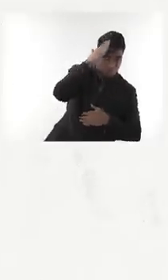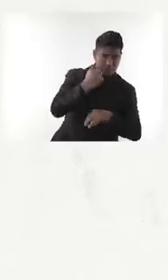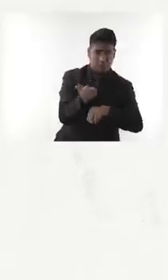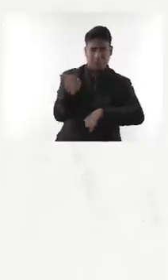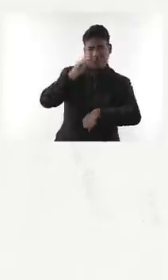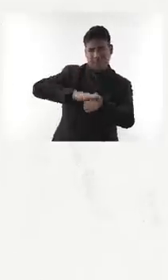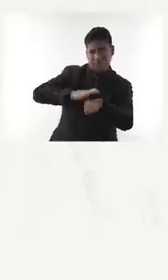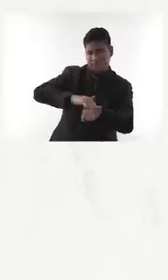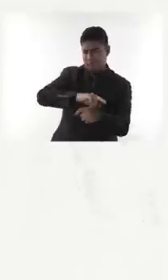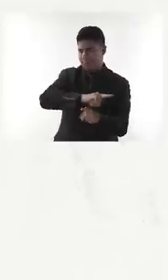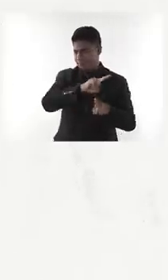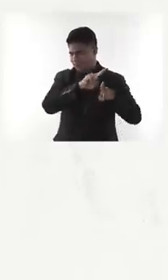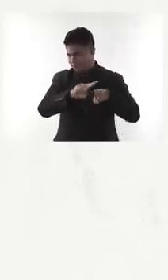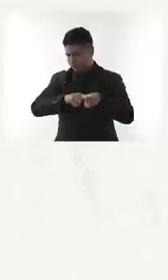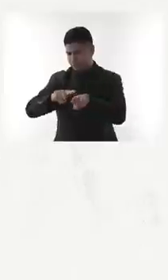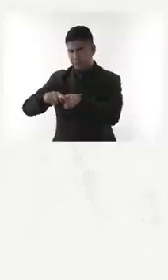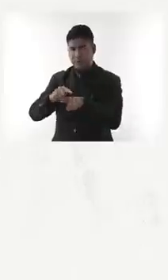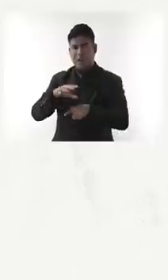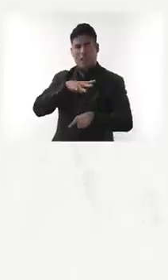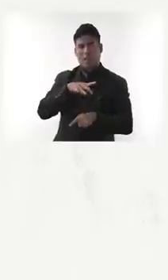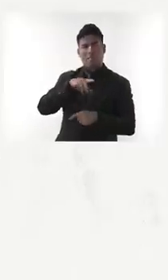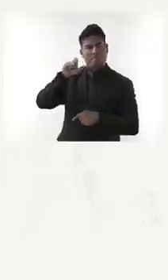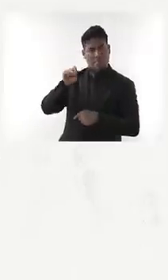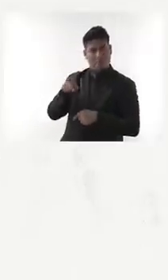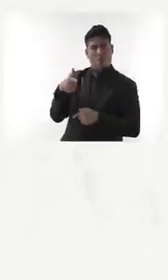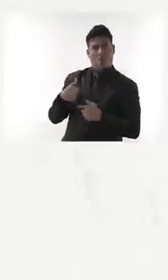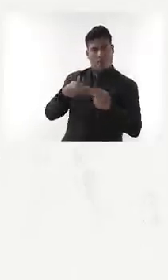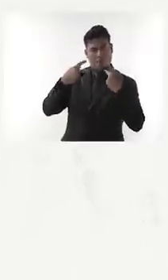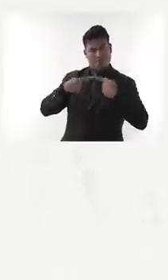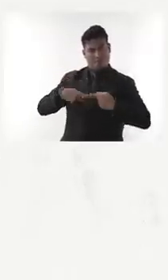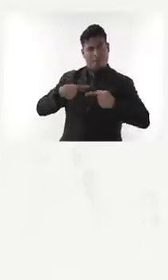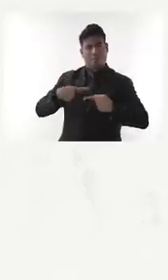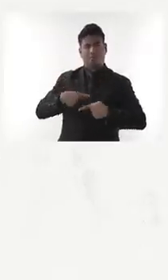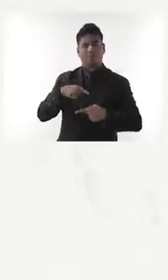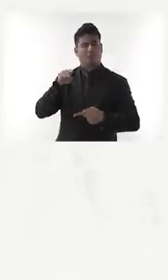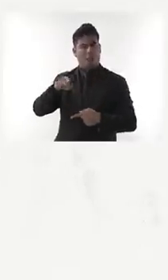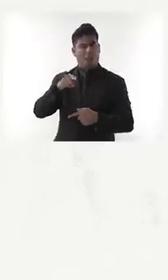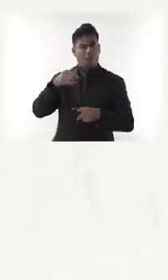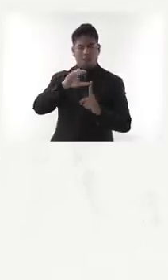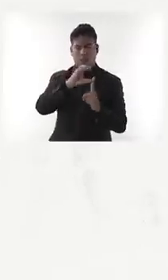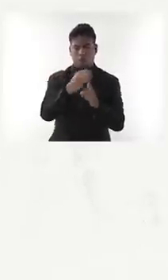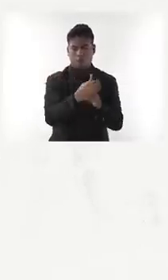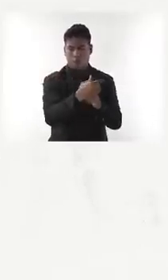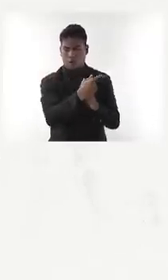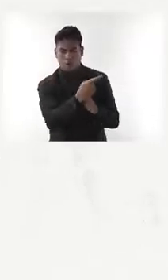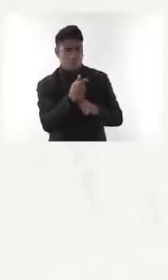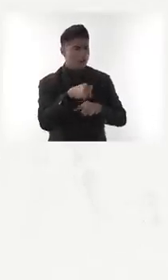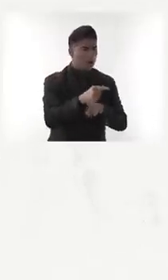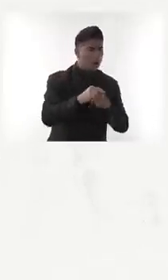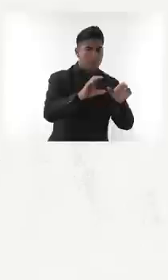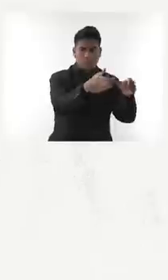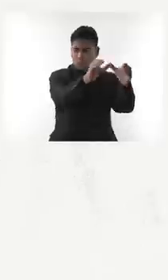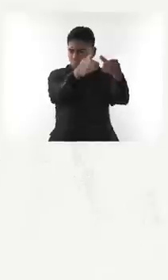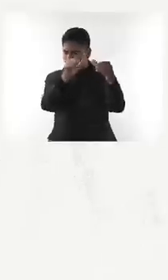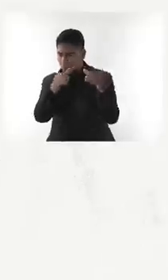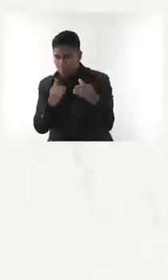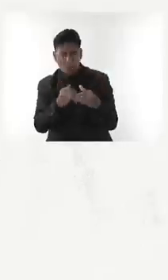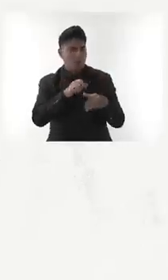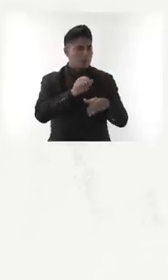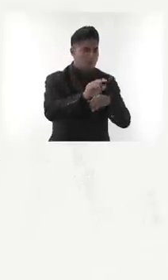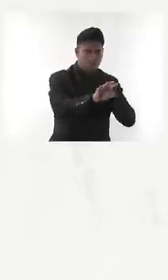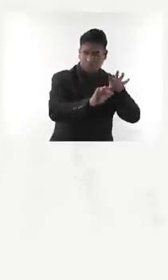de todos los trabajos de las selecciones. Esta persona reportará al Comité de Selecciones Nacionales de forma